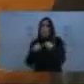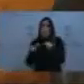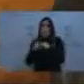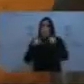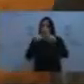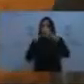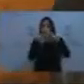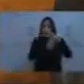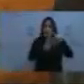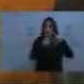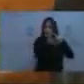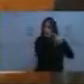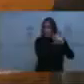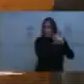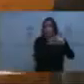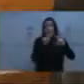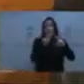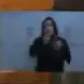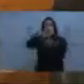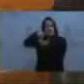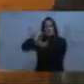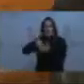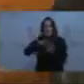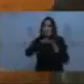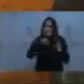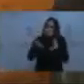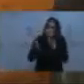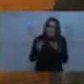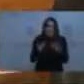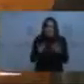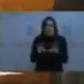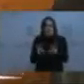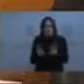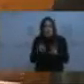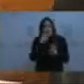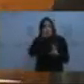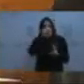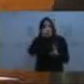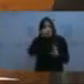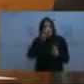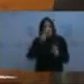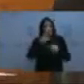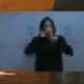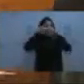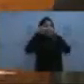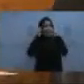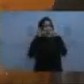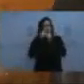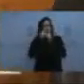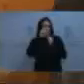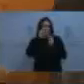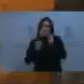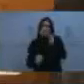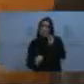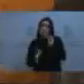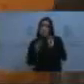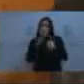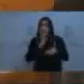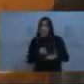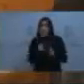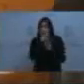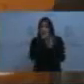áreas, de unas instalaciones relativamente nuevas. Recordemos que el hospital tiene menos de 20 años y sus listas de espera en este